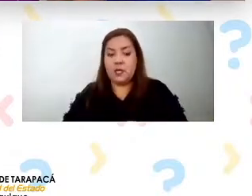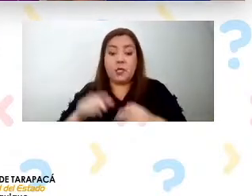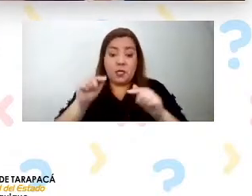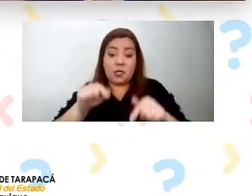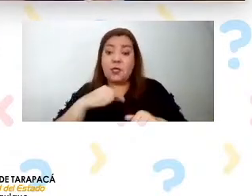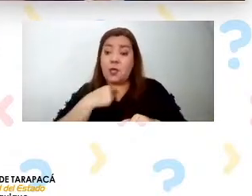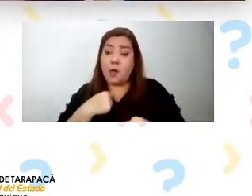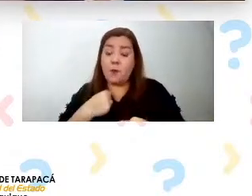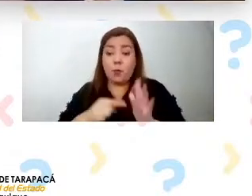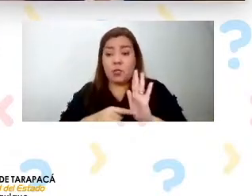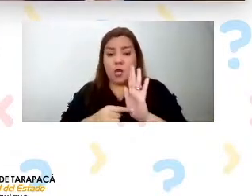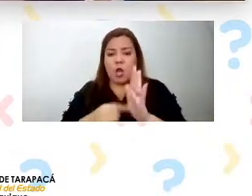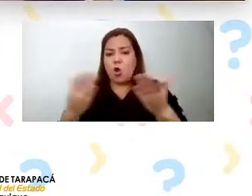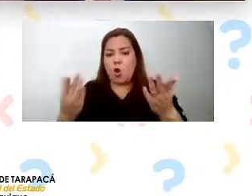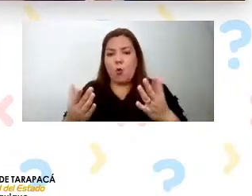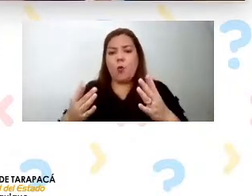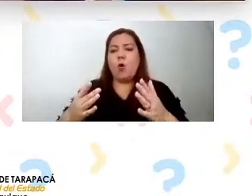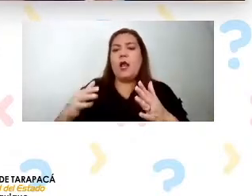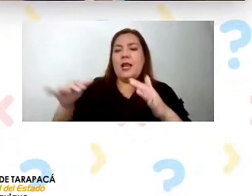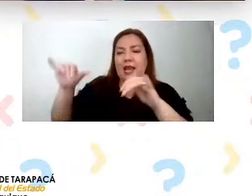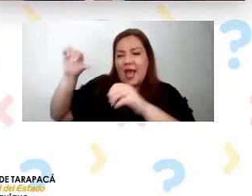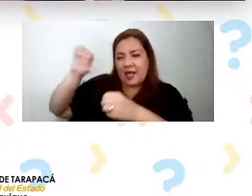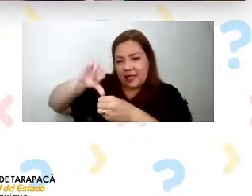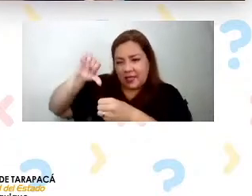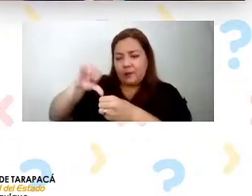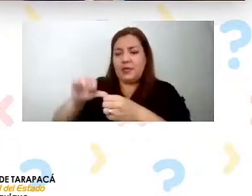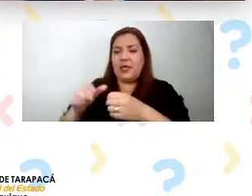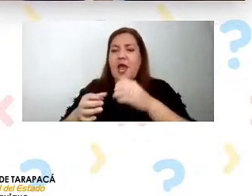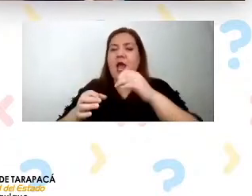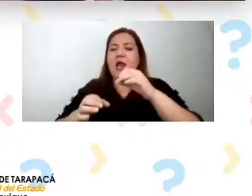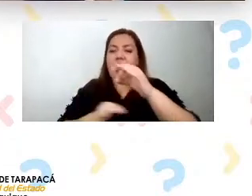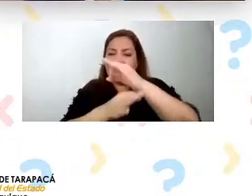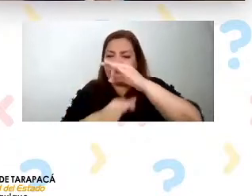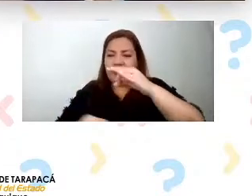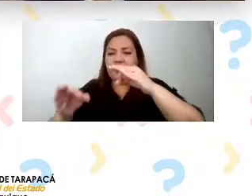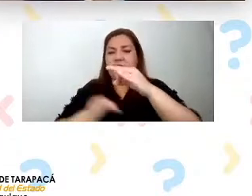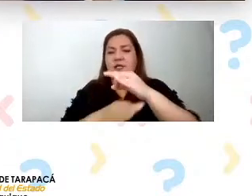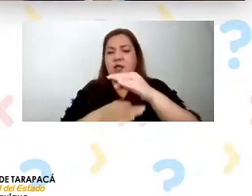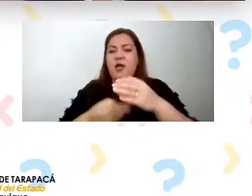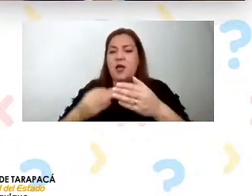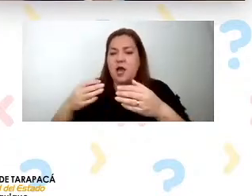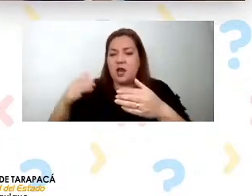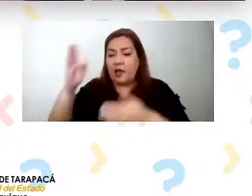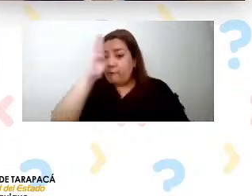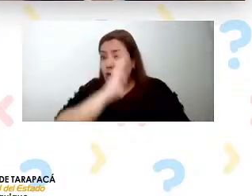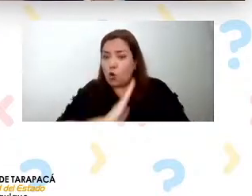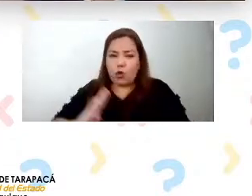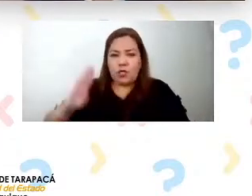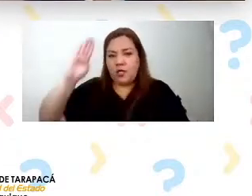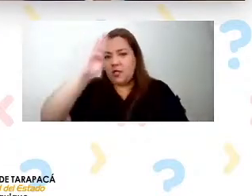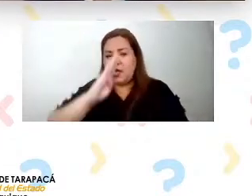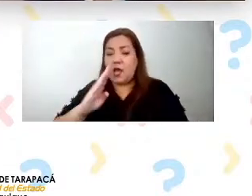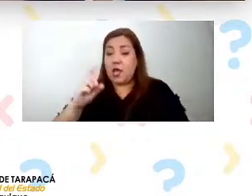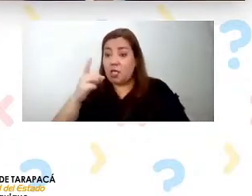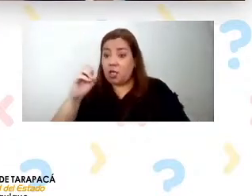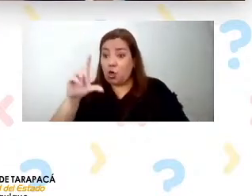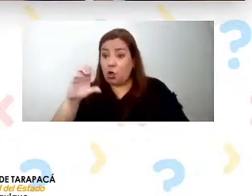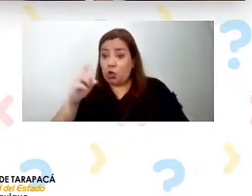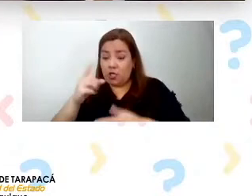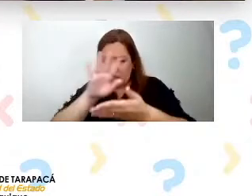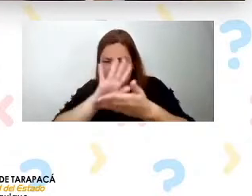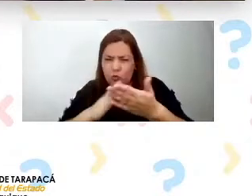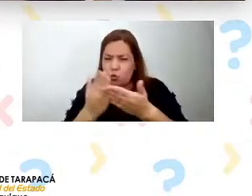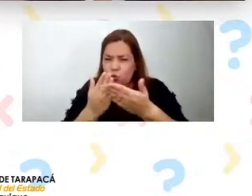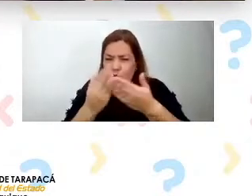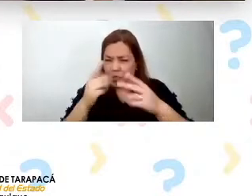la ciencia, la física, con la química, la biología y la geología, poseen transdisciplinaridad y los